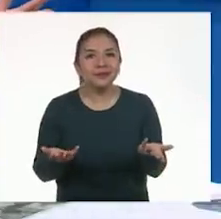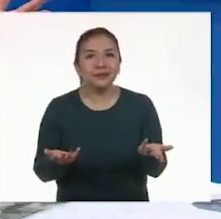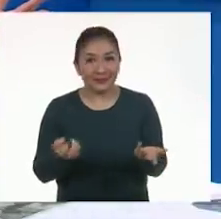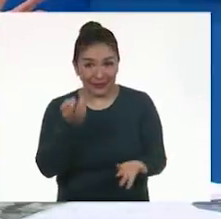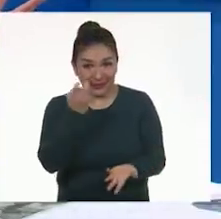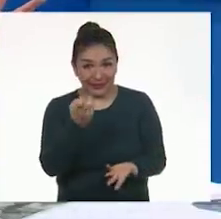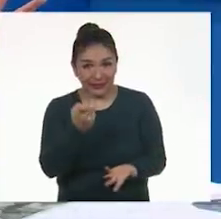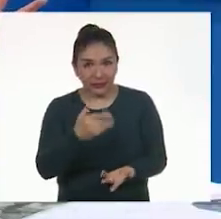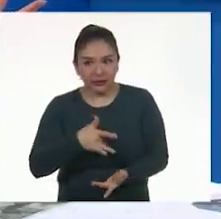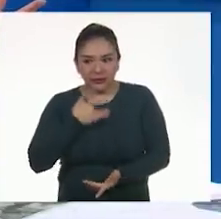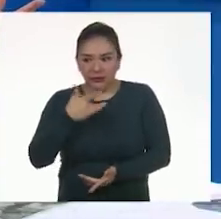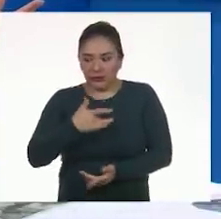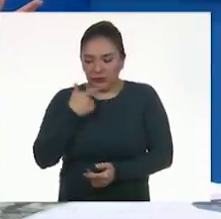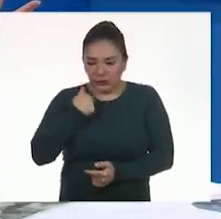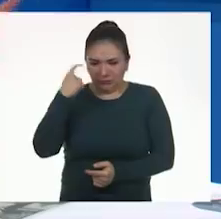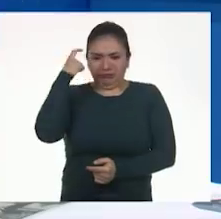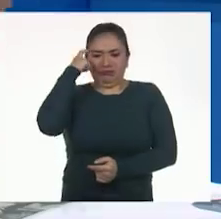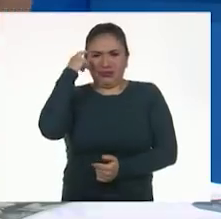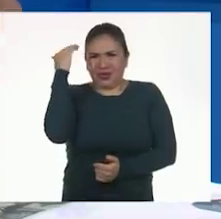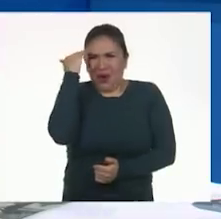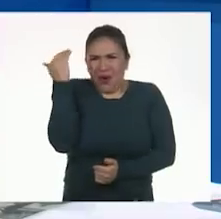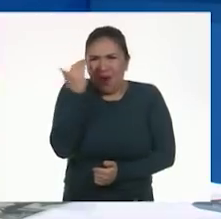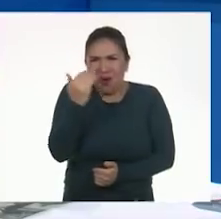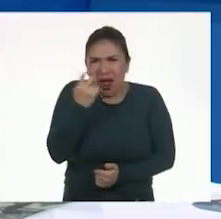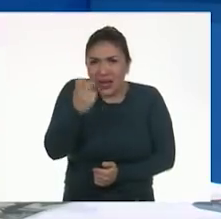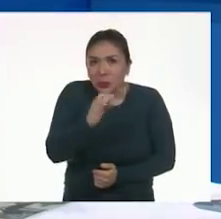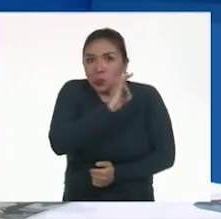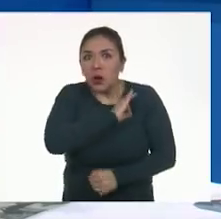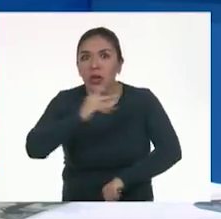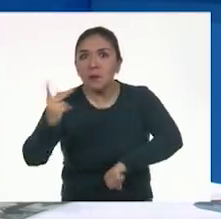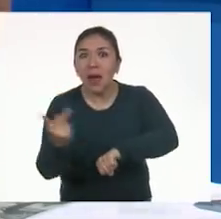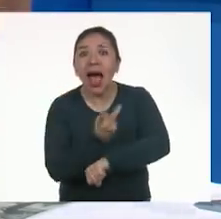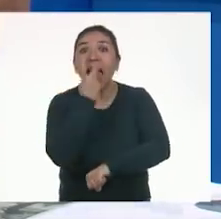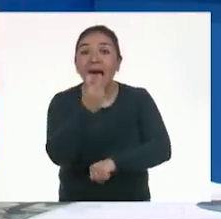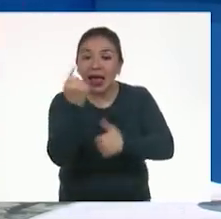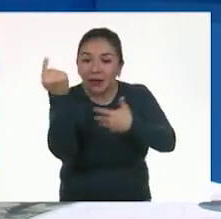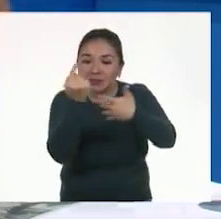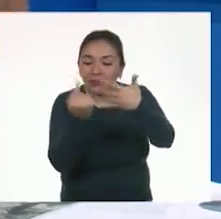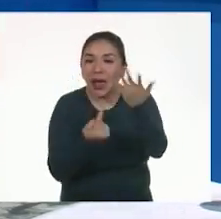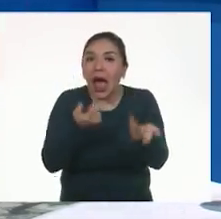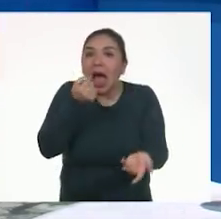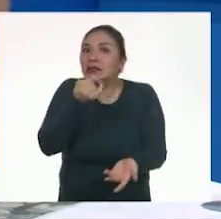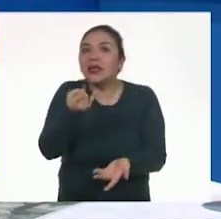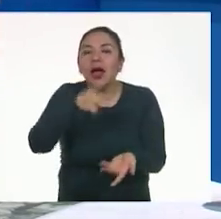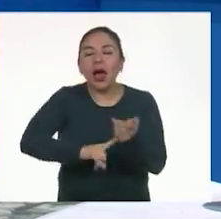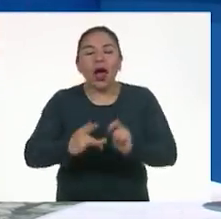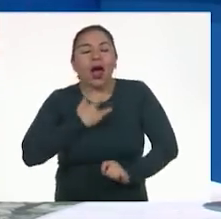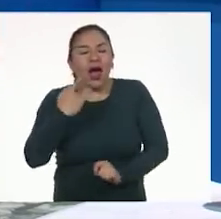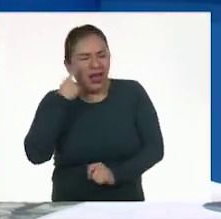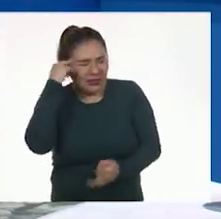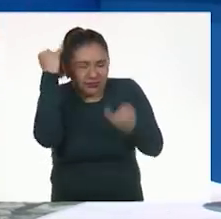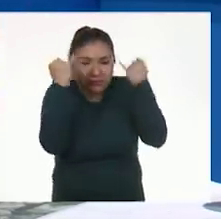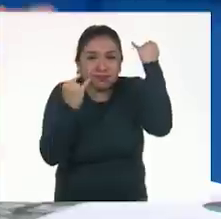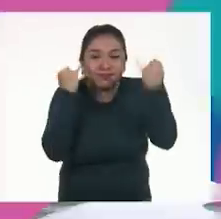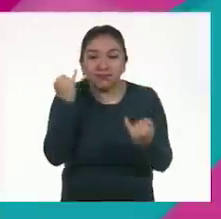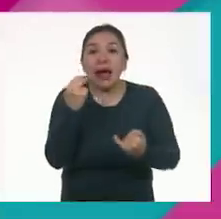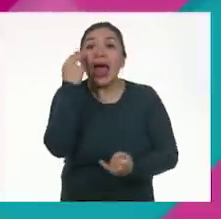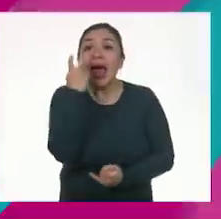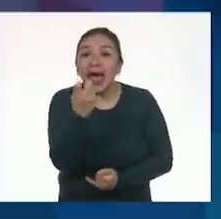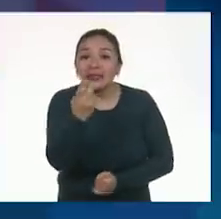Nos causa horror la perspectiva, ¿verdad? Todo eso ocurre en el mismo momento y por eso se